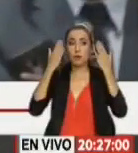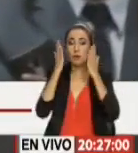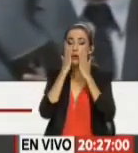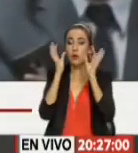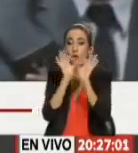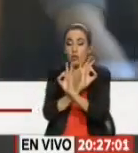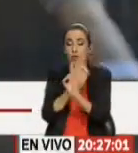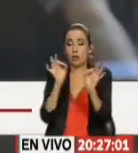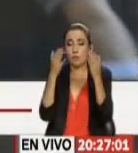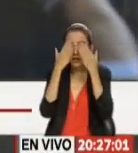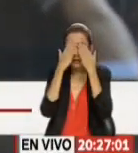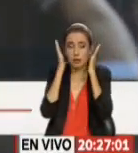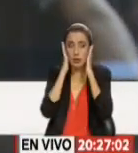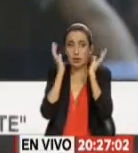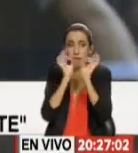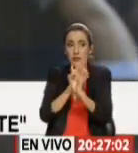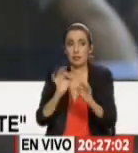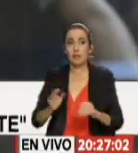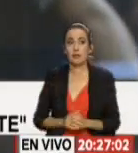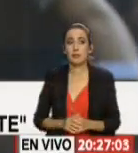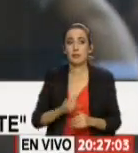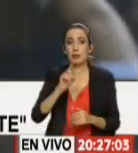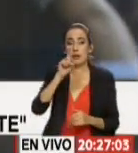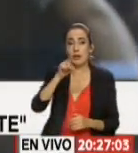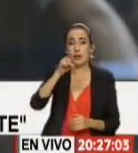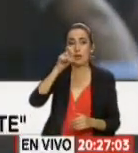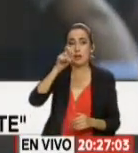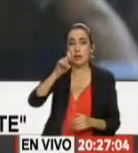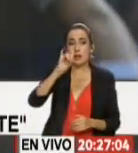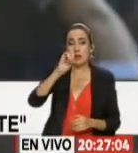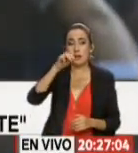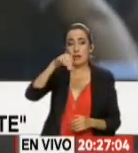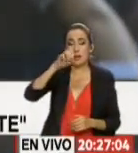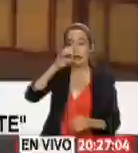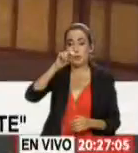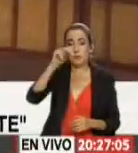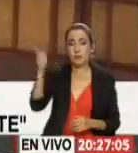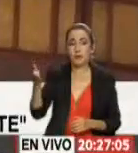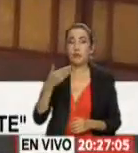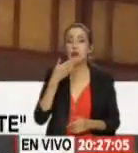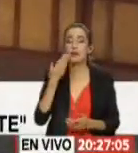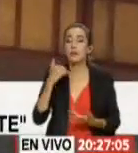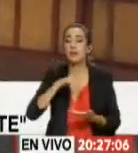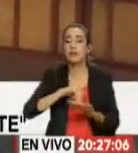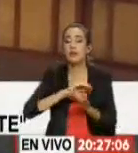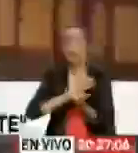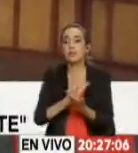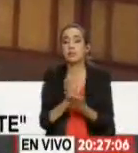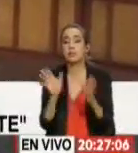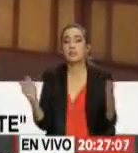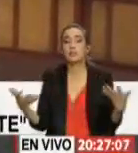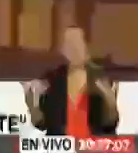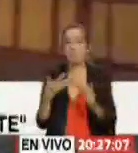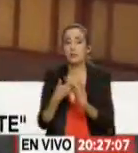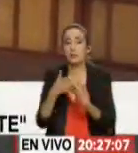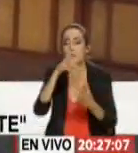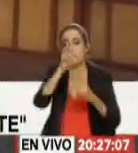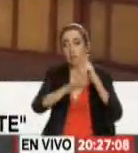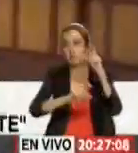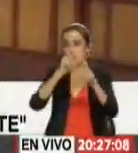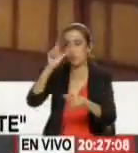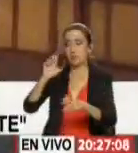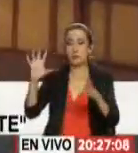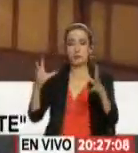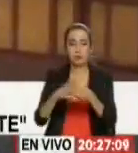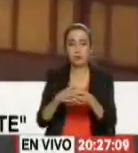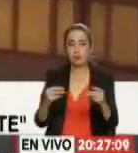y así. Jimena Peña, una de las coordinadoras de la bancada de Alianza País, en su discurso alegó que en la Asamblea debería sintonizarse con el clamor de la gente y superar